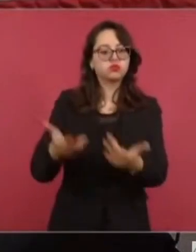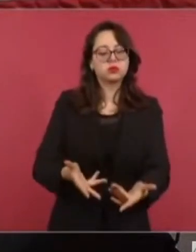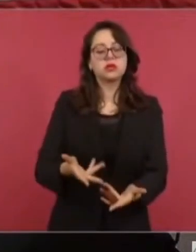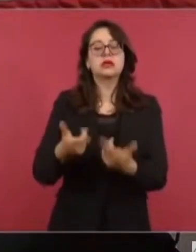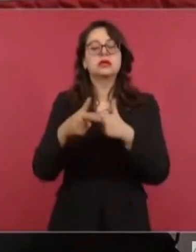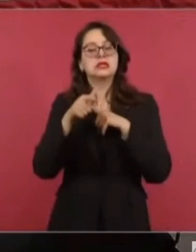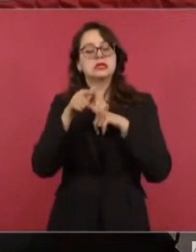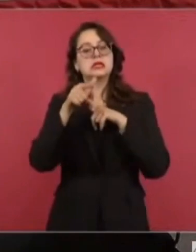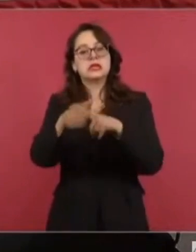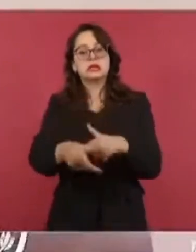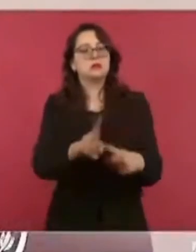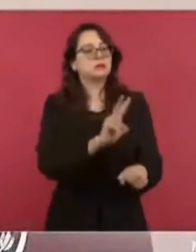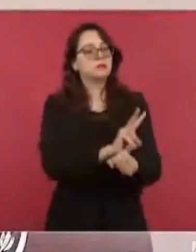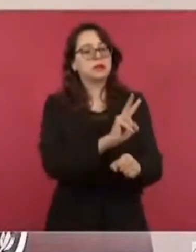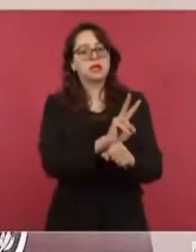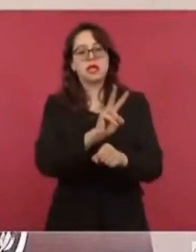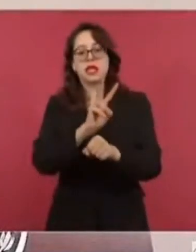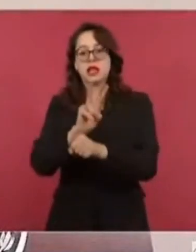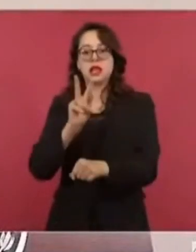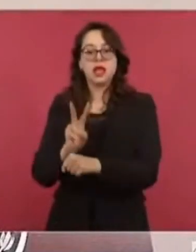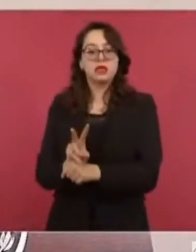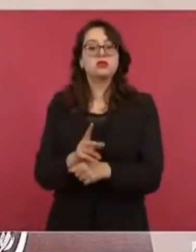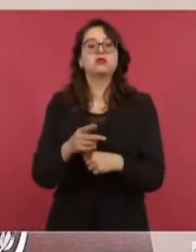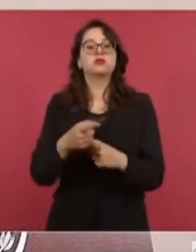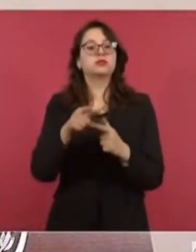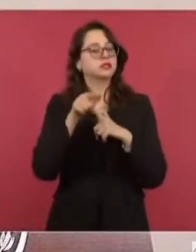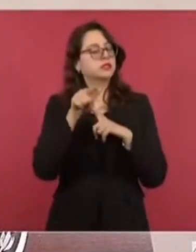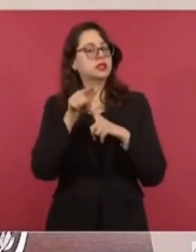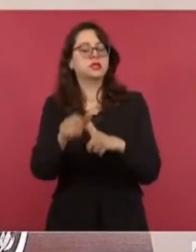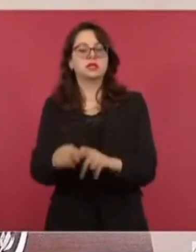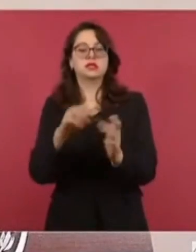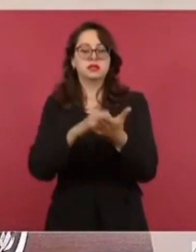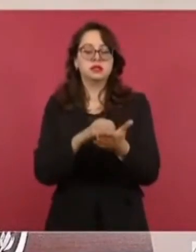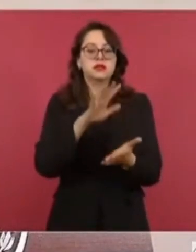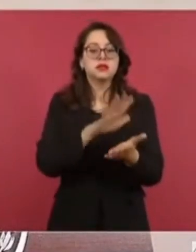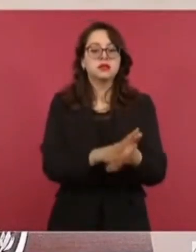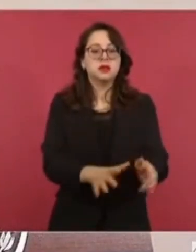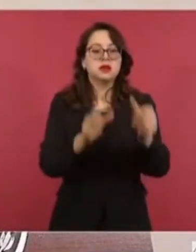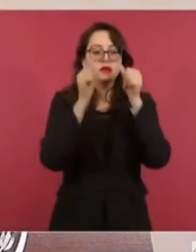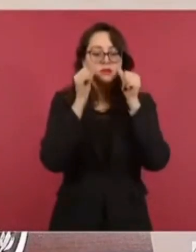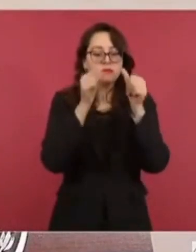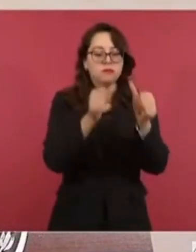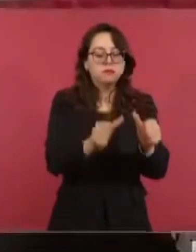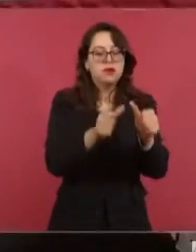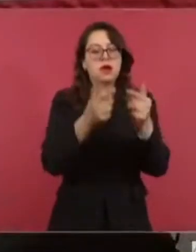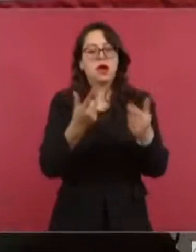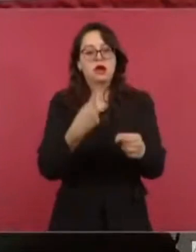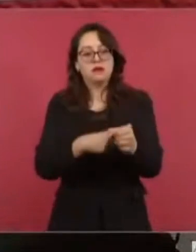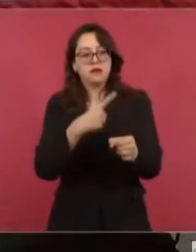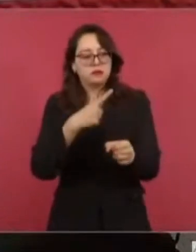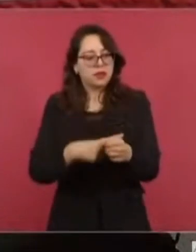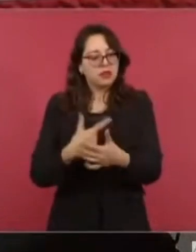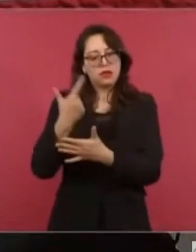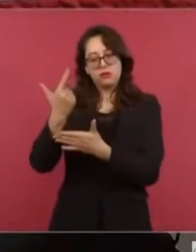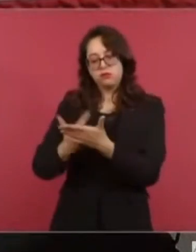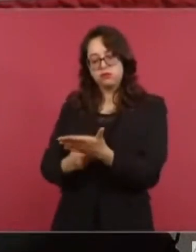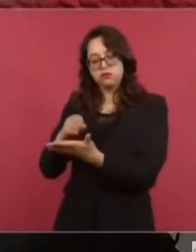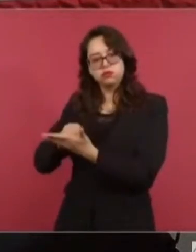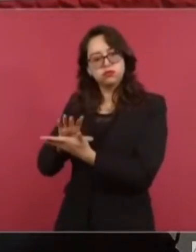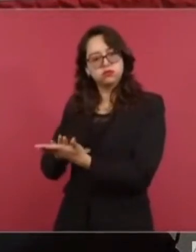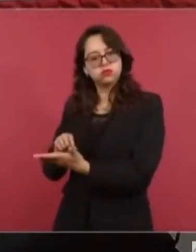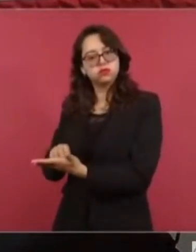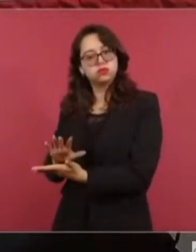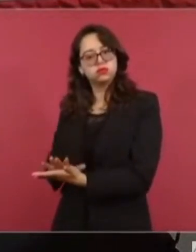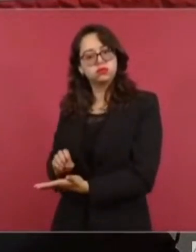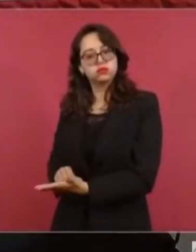Continuaremos con la supervisión de las consultas, de las atenciones y la notificación de las enfermedades sujetas